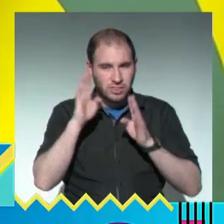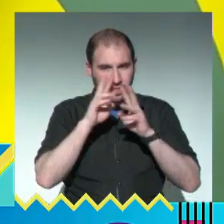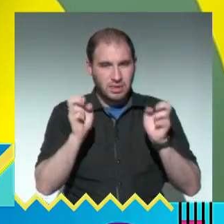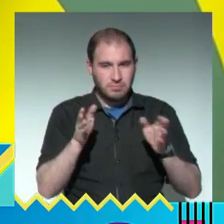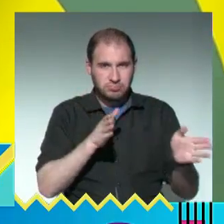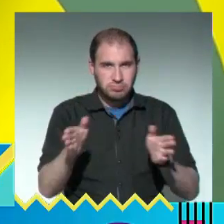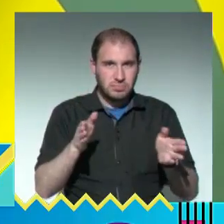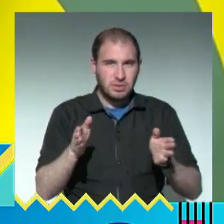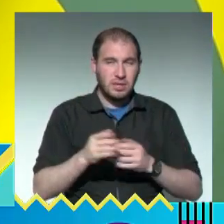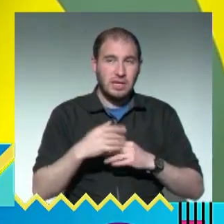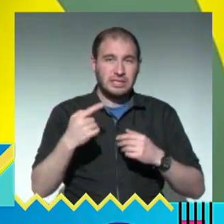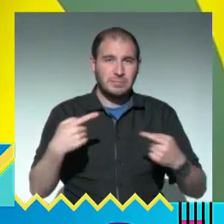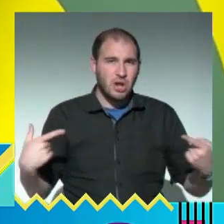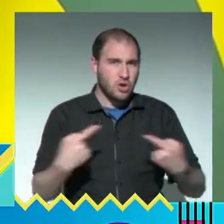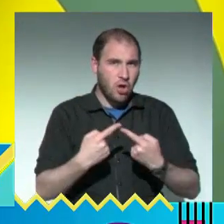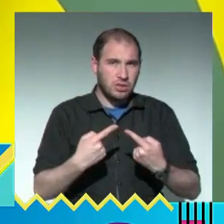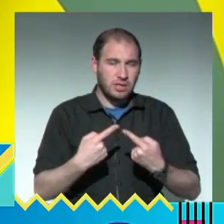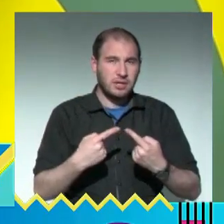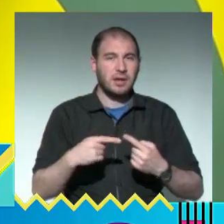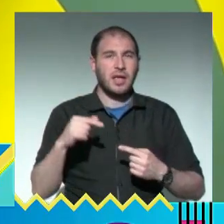dos estructuras se ponen siempre en puja,